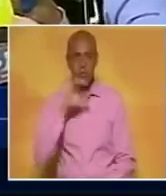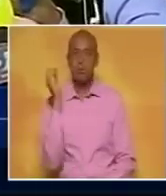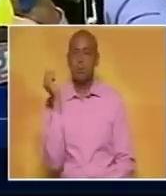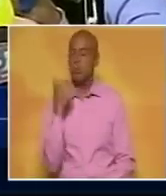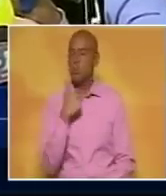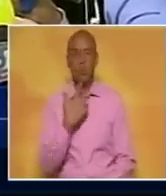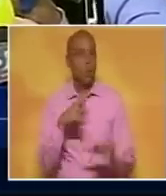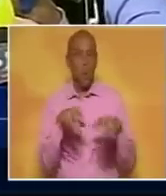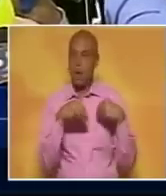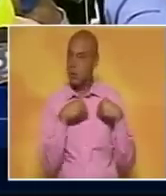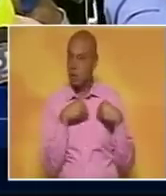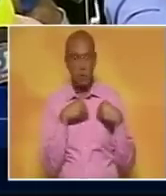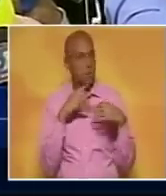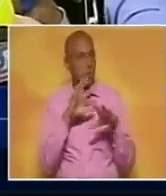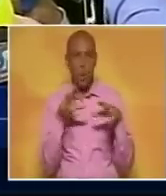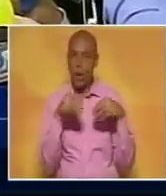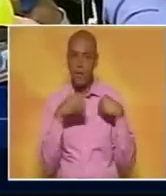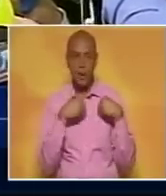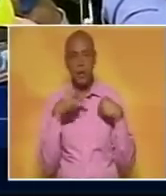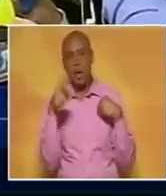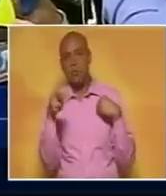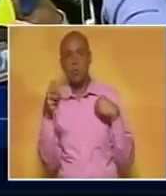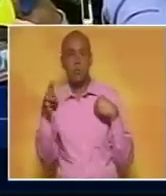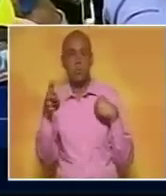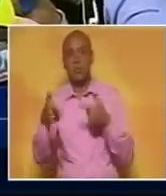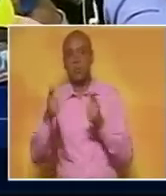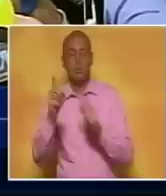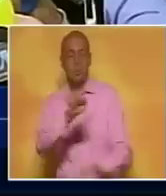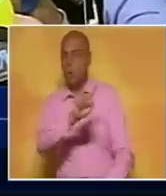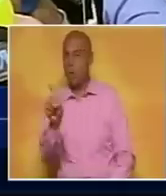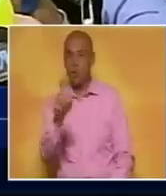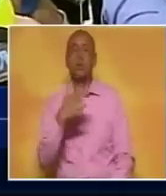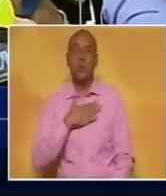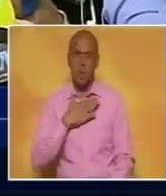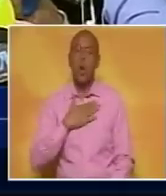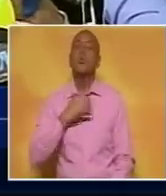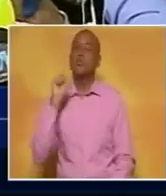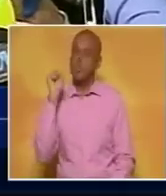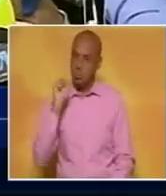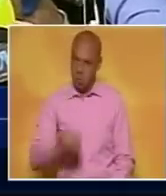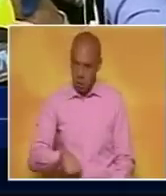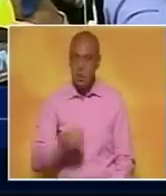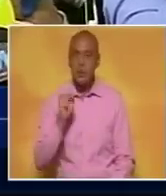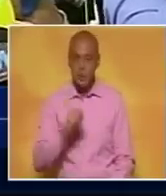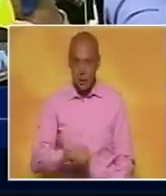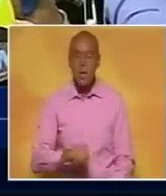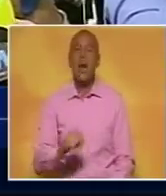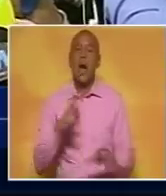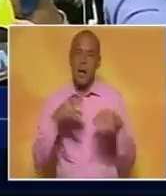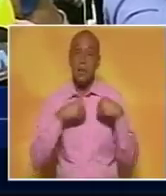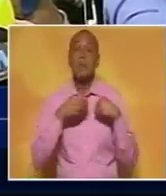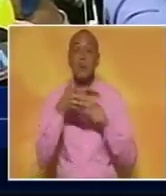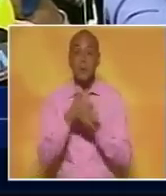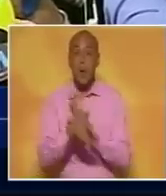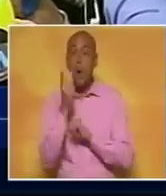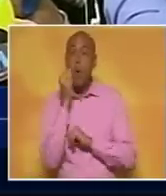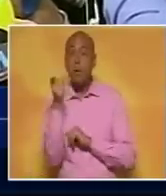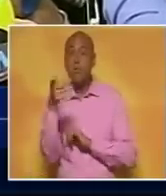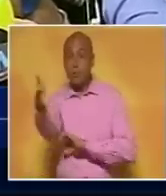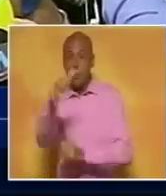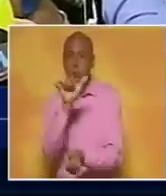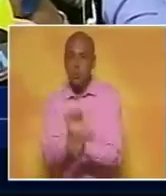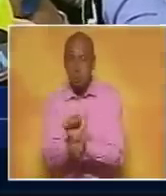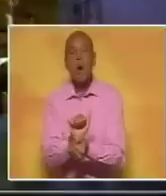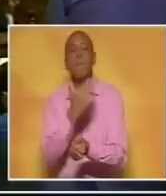está dispuesta a consentir ningún tipo de irregularidad, todo lo contrario. Celebramos que los que fueron responsables de la lamentable pérdida física del concejal Albán hoy